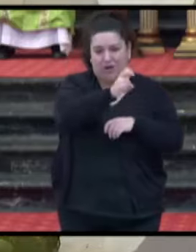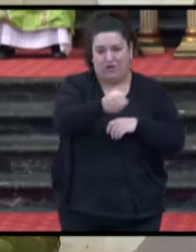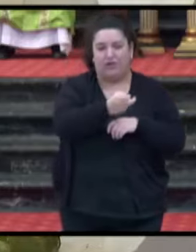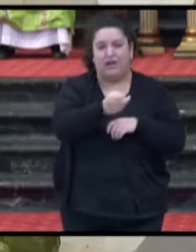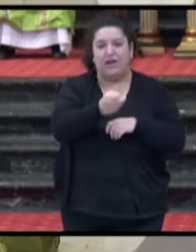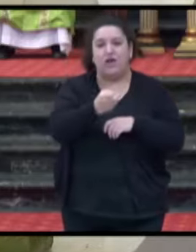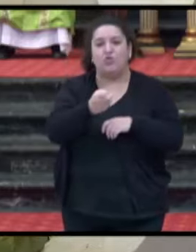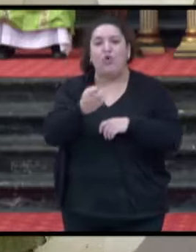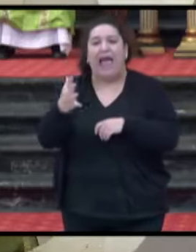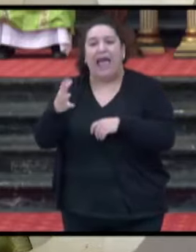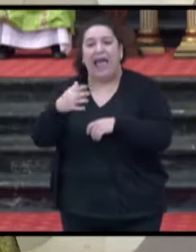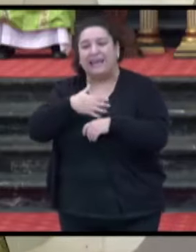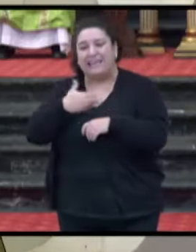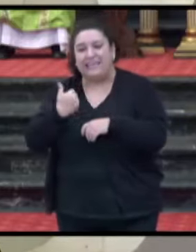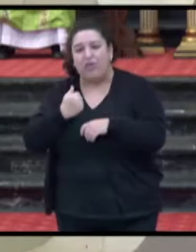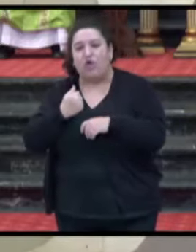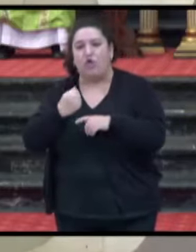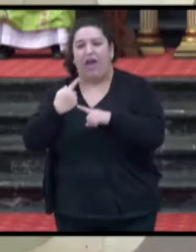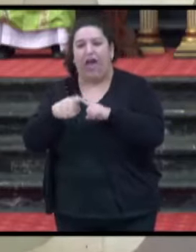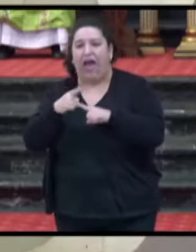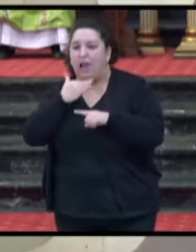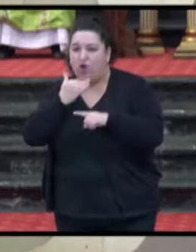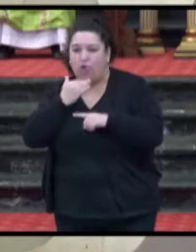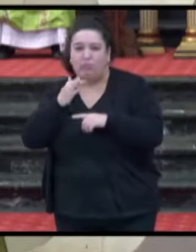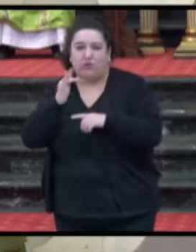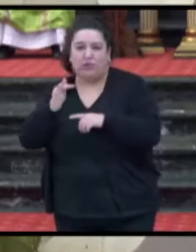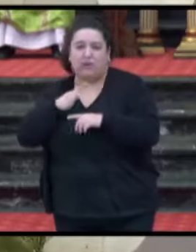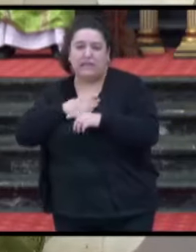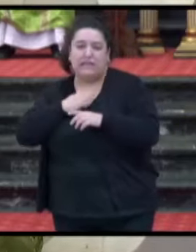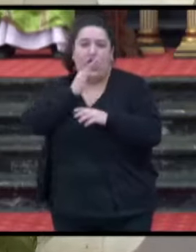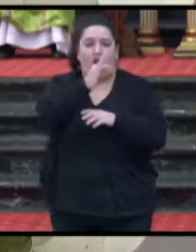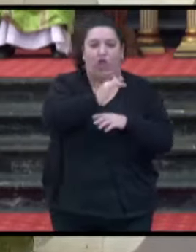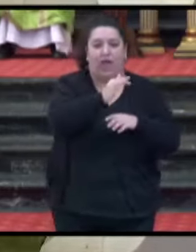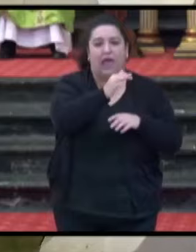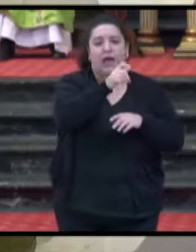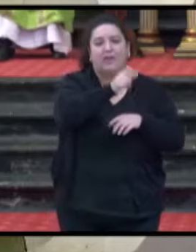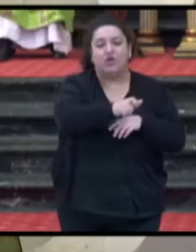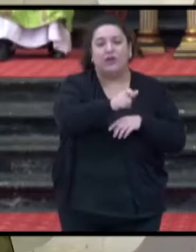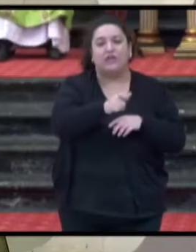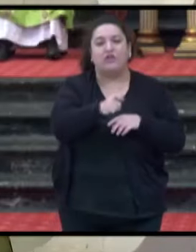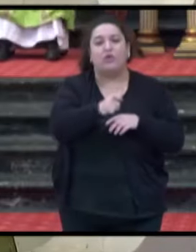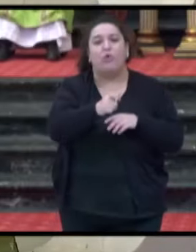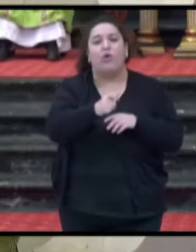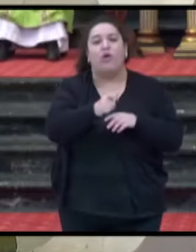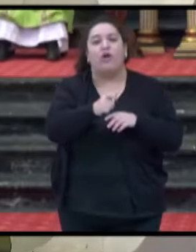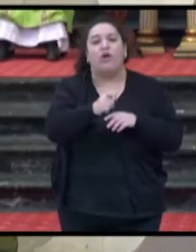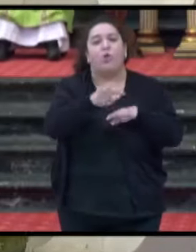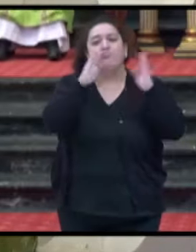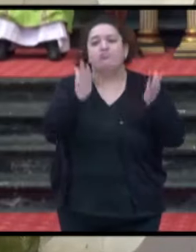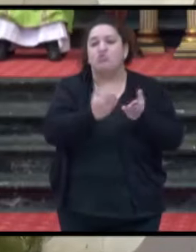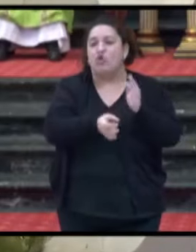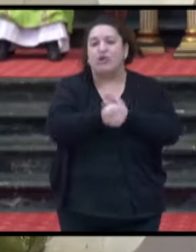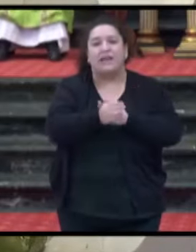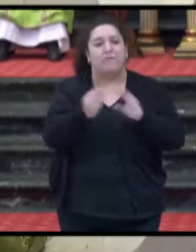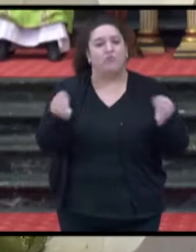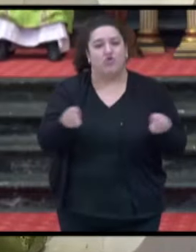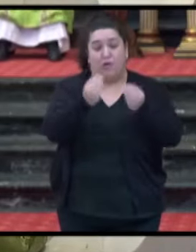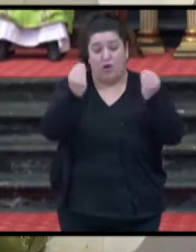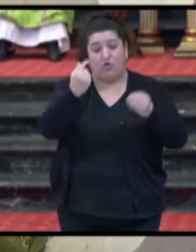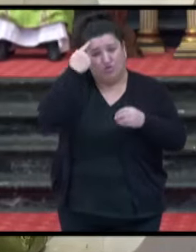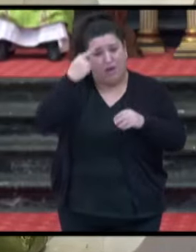de algo y de esa manera contribuyes a un mundo mejor porque si el mundo está tan